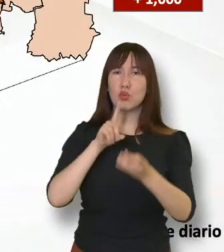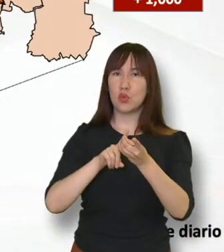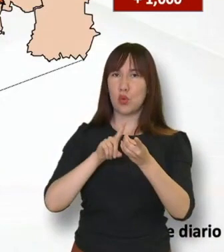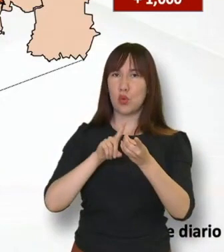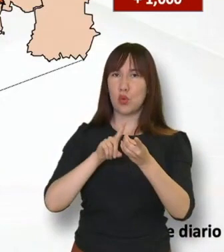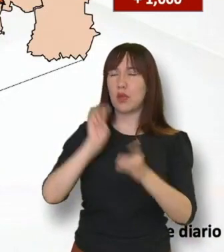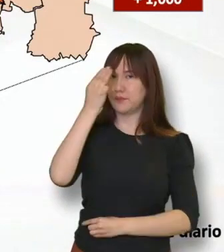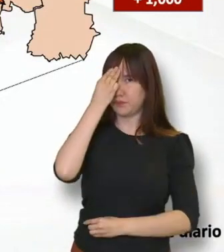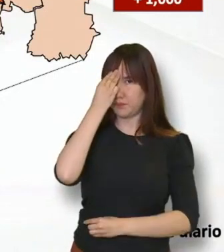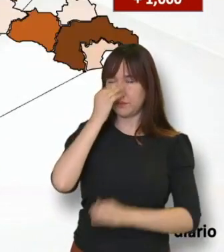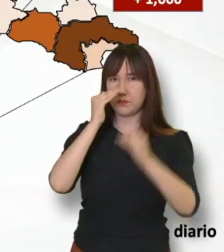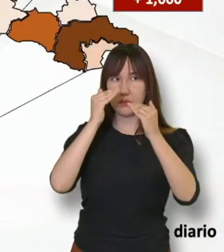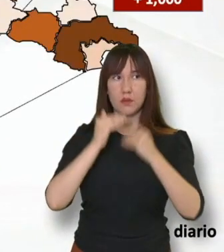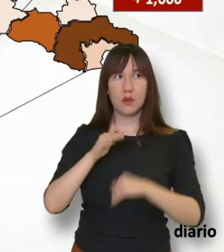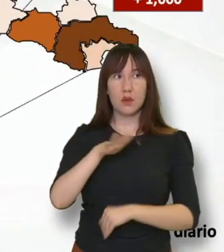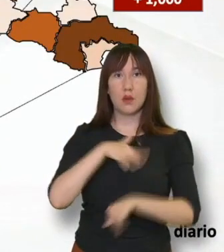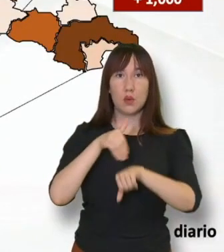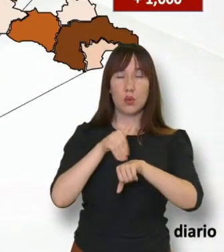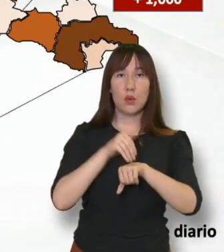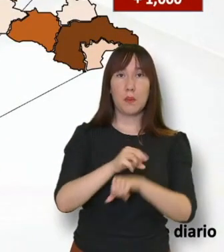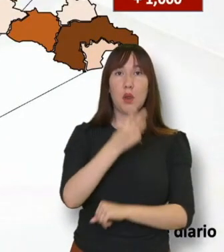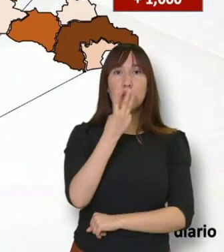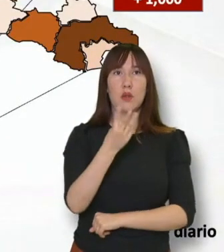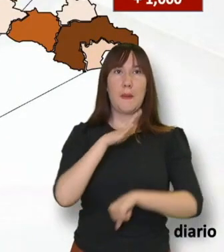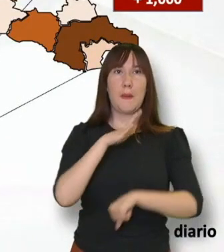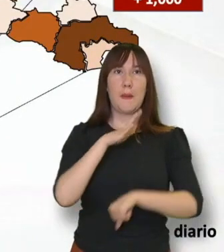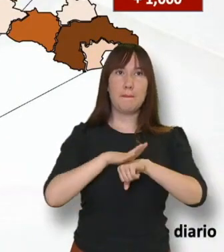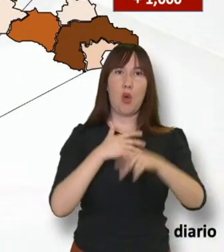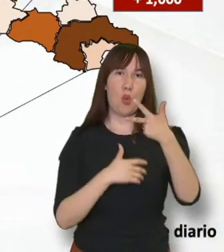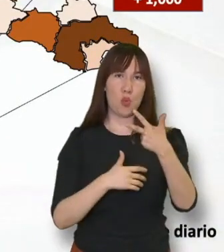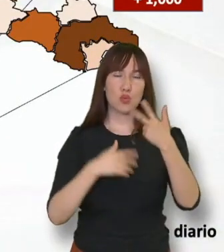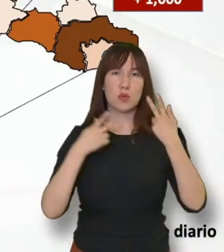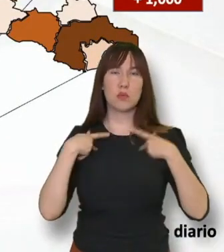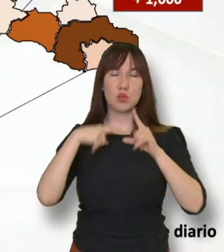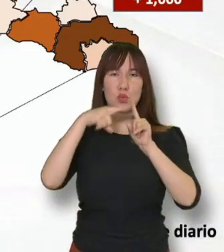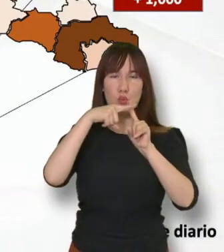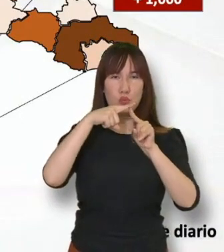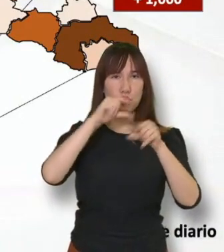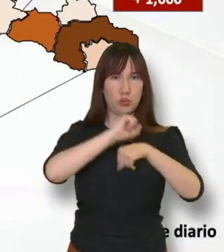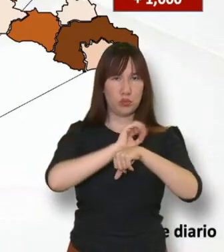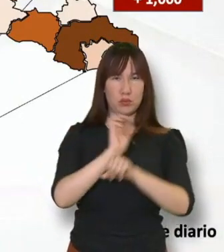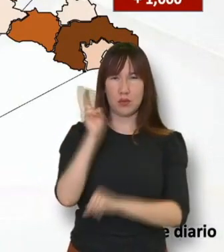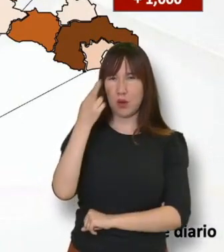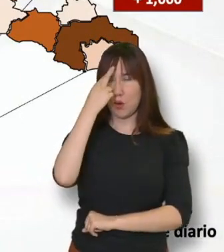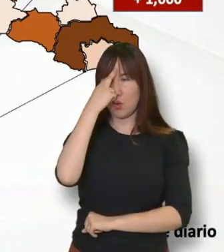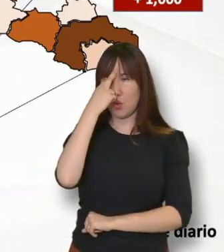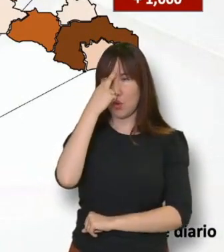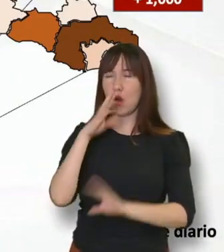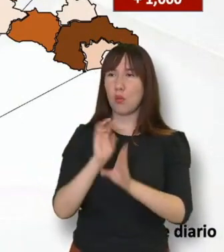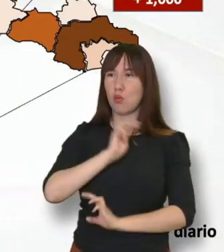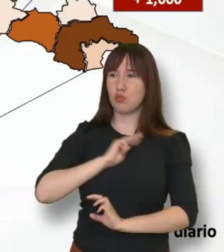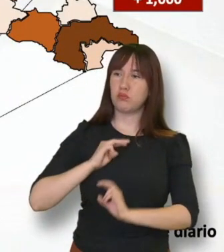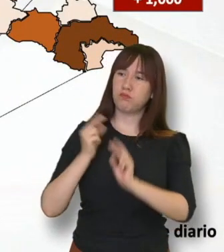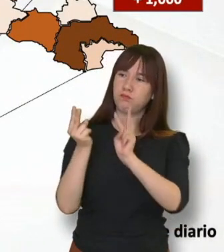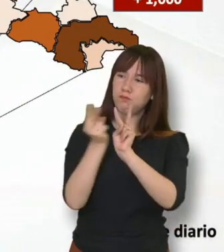en la jurisdicción sanitaria número tres también con un incremento de ocho casos recordemos que son municipios que están aquí alrededor de